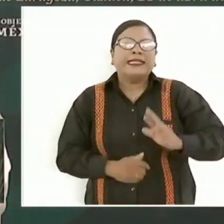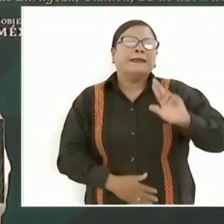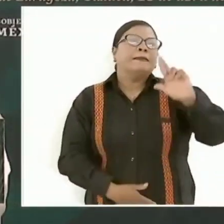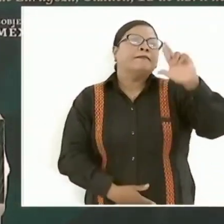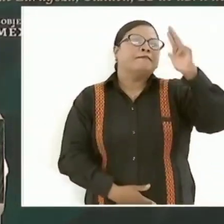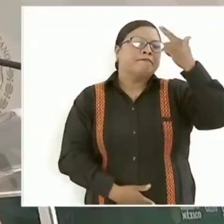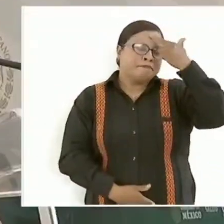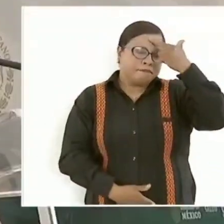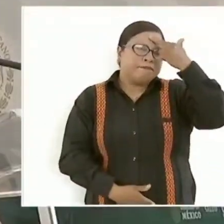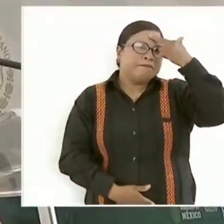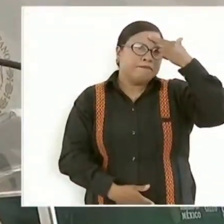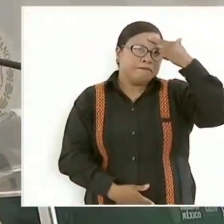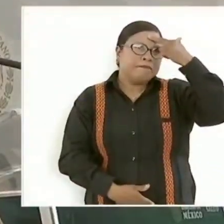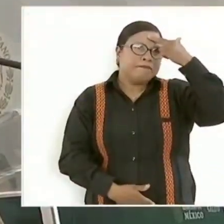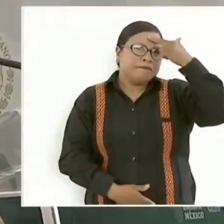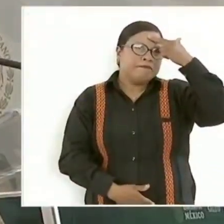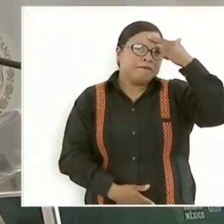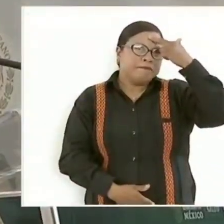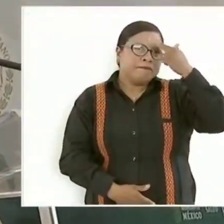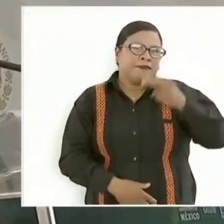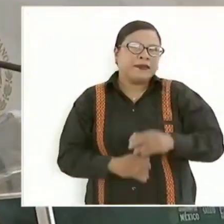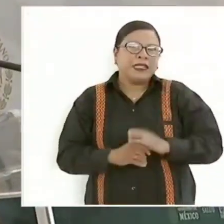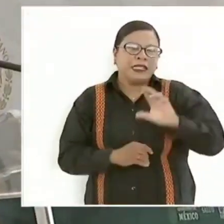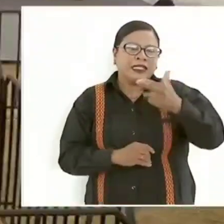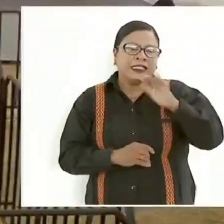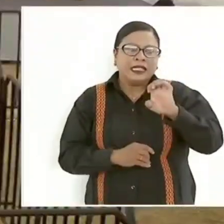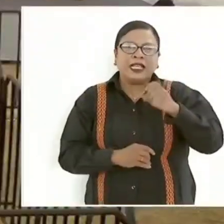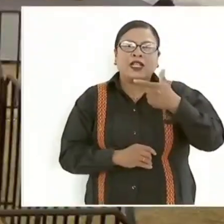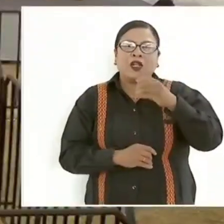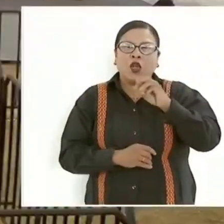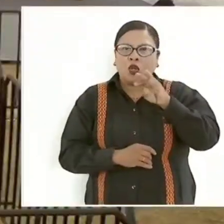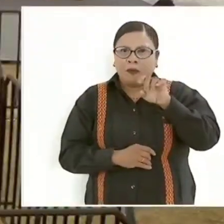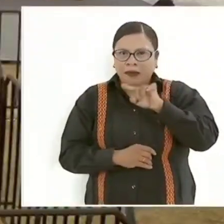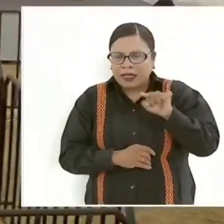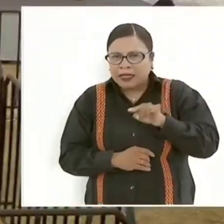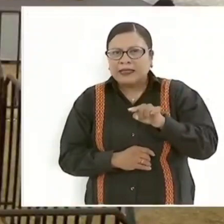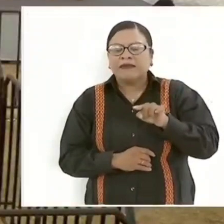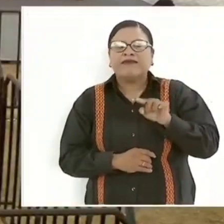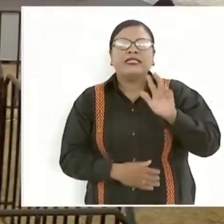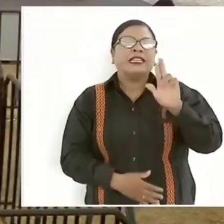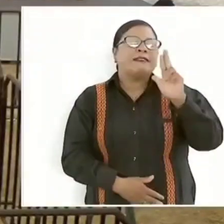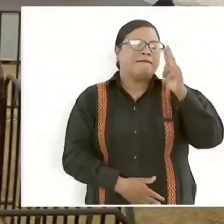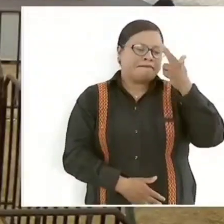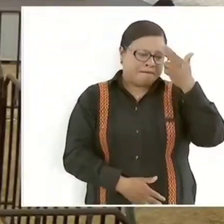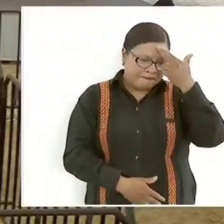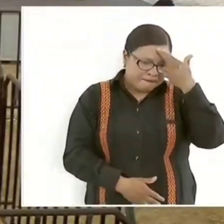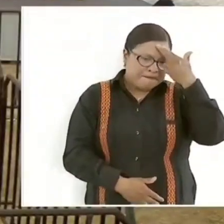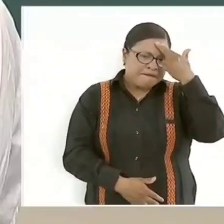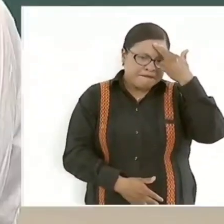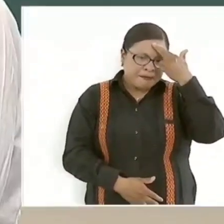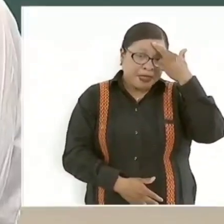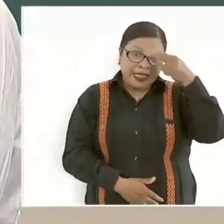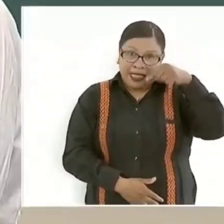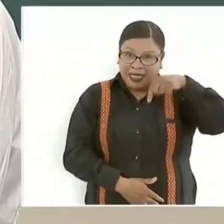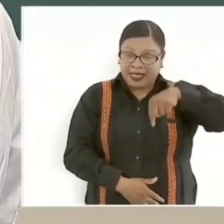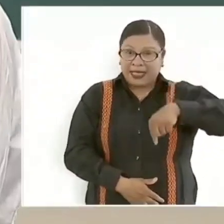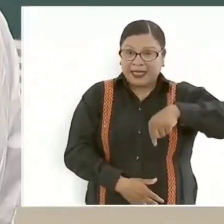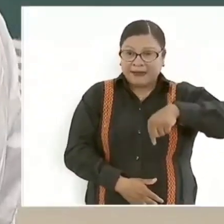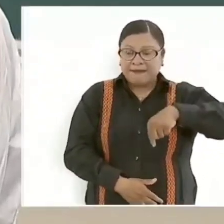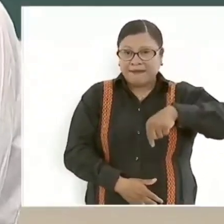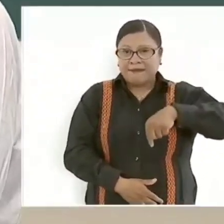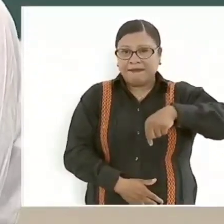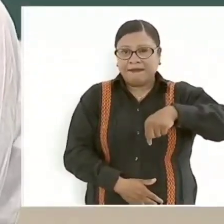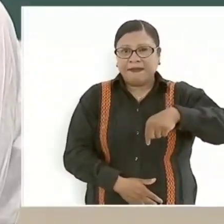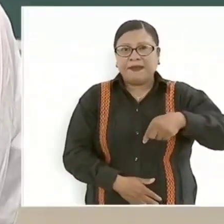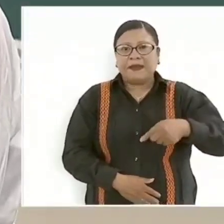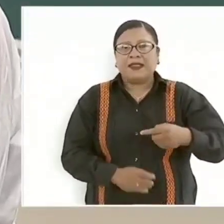recordando al Che Gómez, recordando que aquí surgió